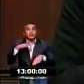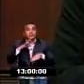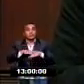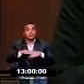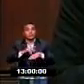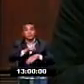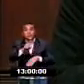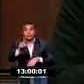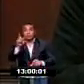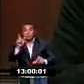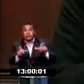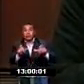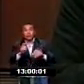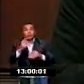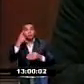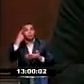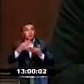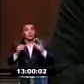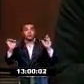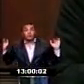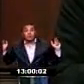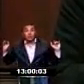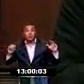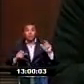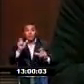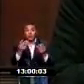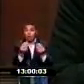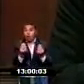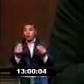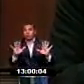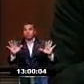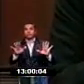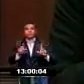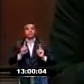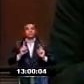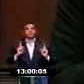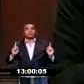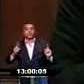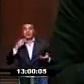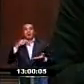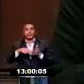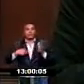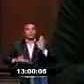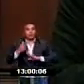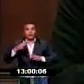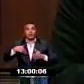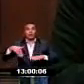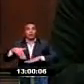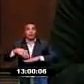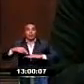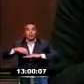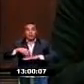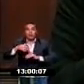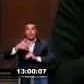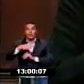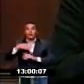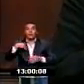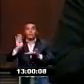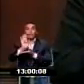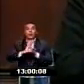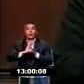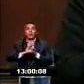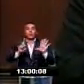que las personas eviten las aglomeraciones. Si es que voy a salir a caminar en el parque de mi barrio y voy a salir a